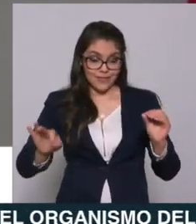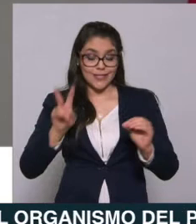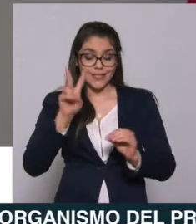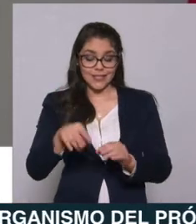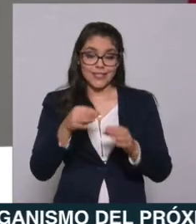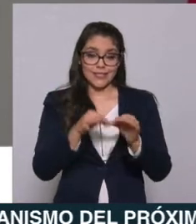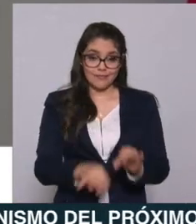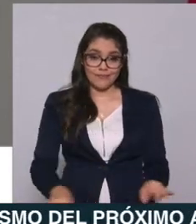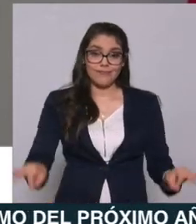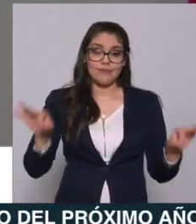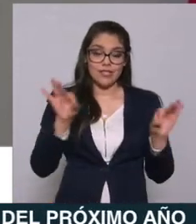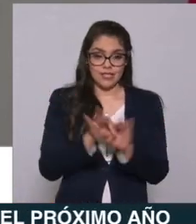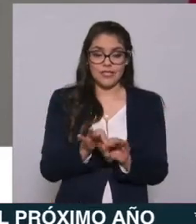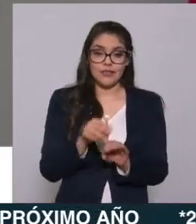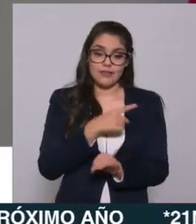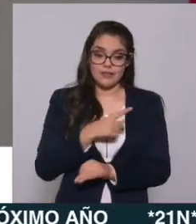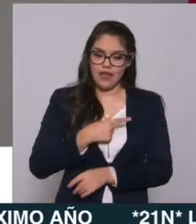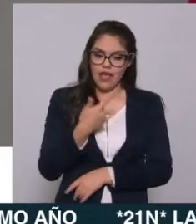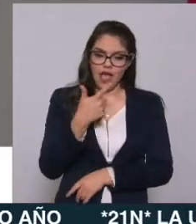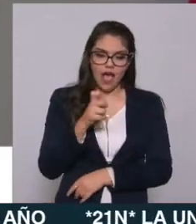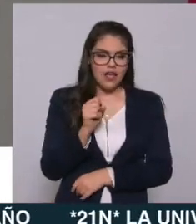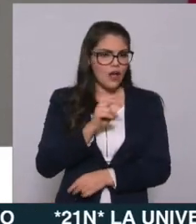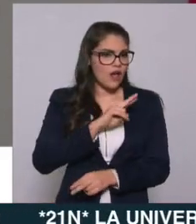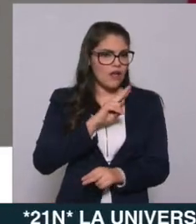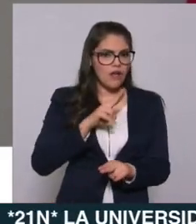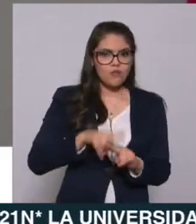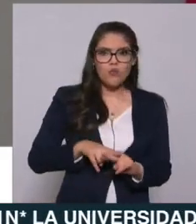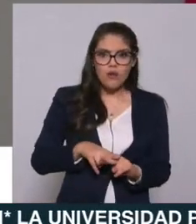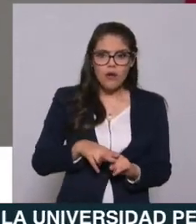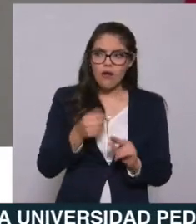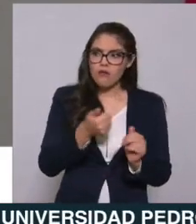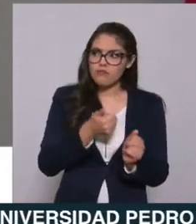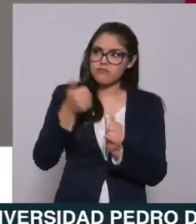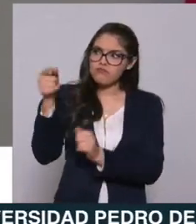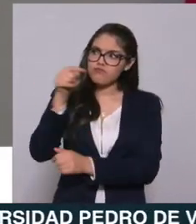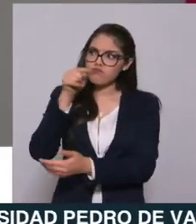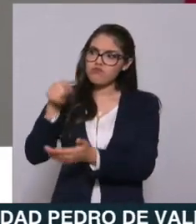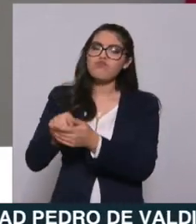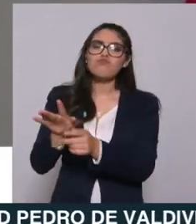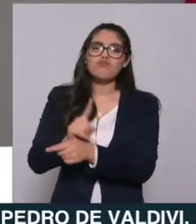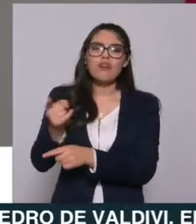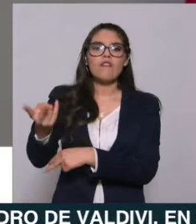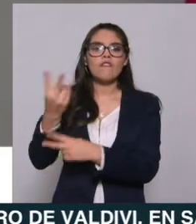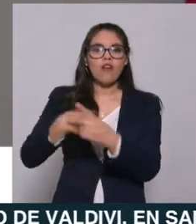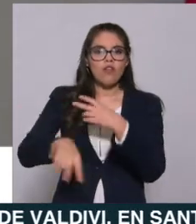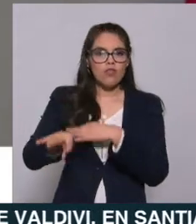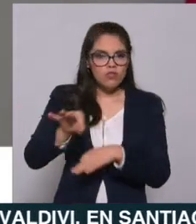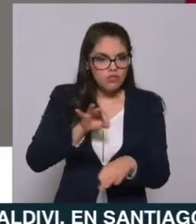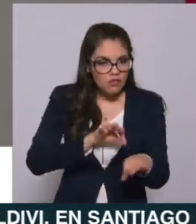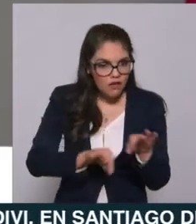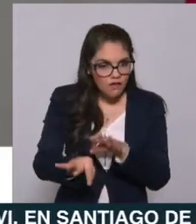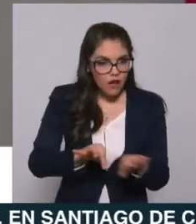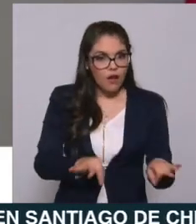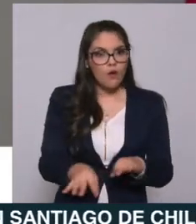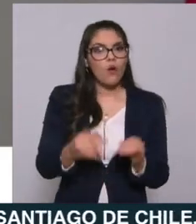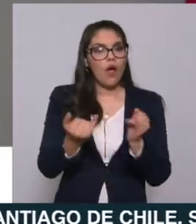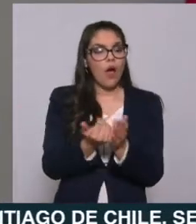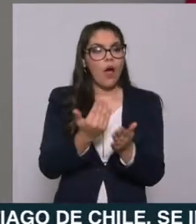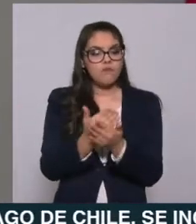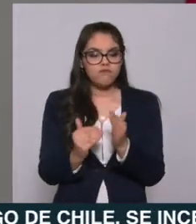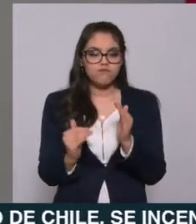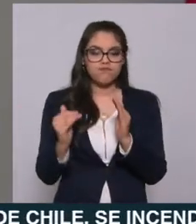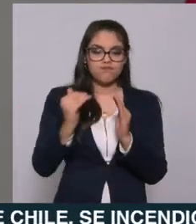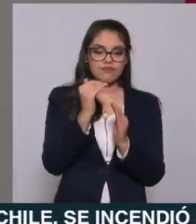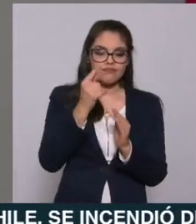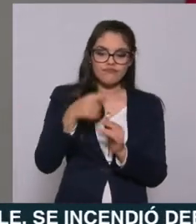importante tener gas natural y llevarla a la región porque va a crear trabajos, va a crear también y va a aumentar la tasa